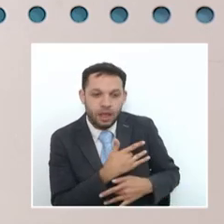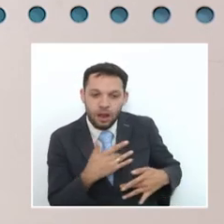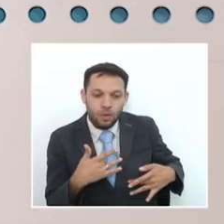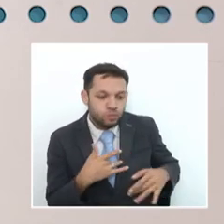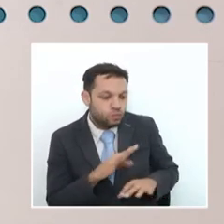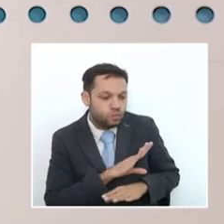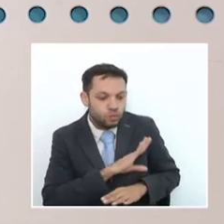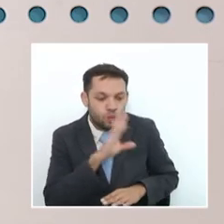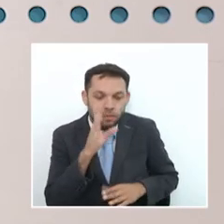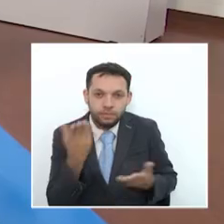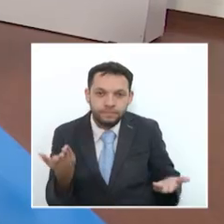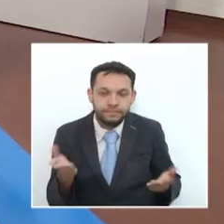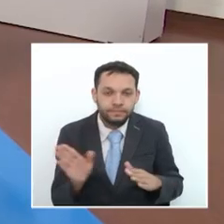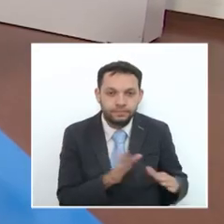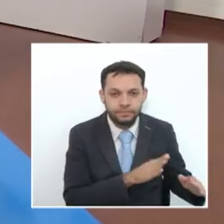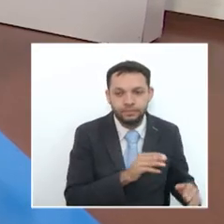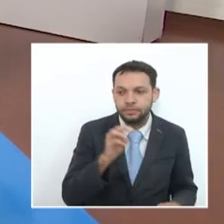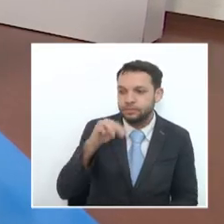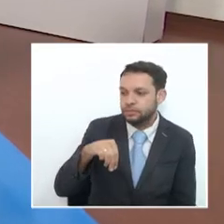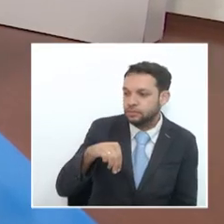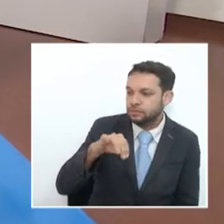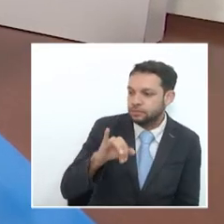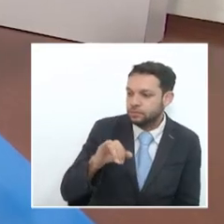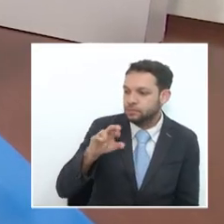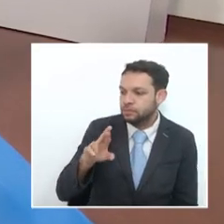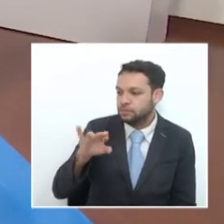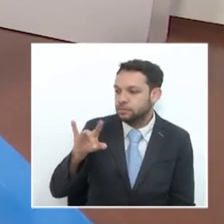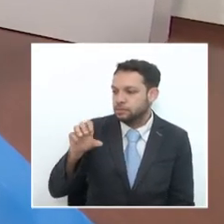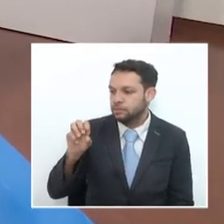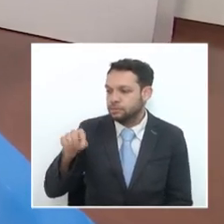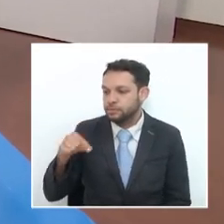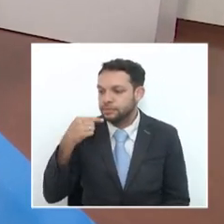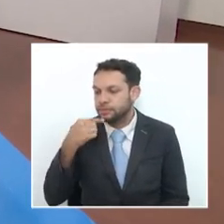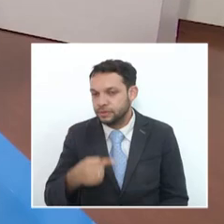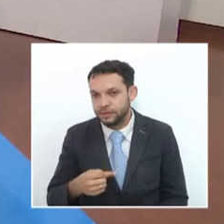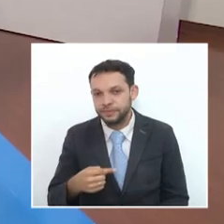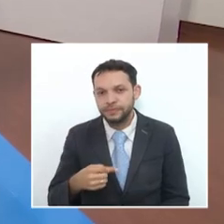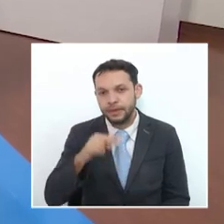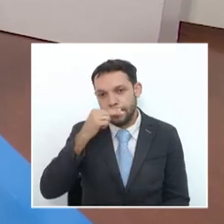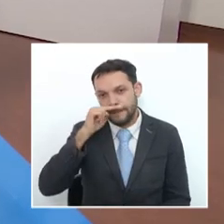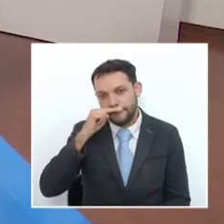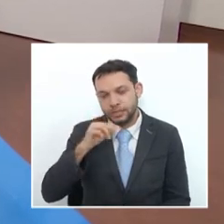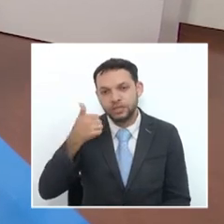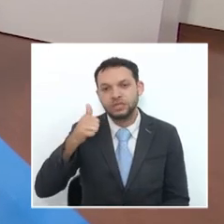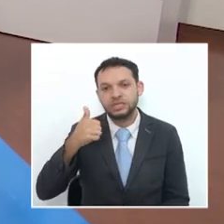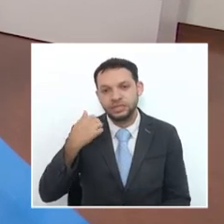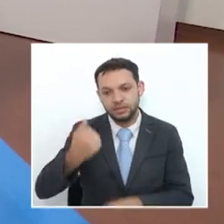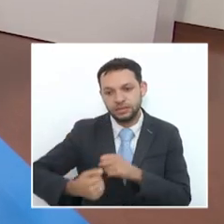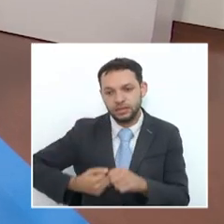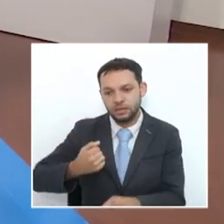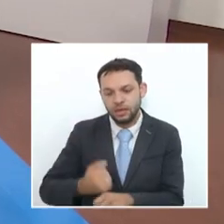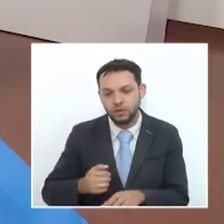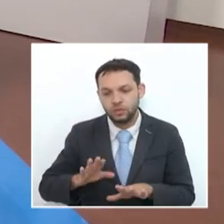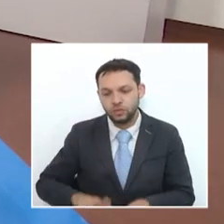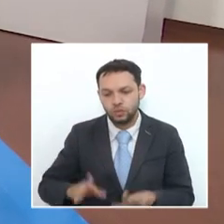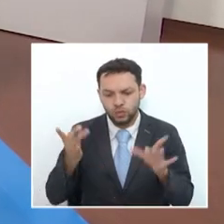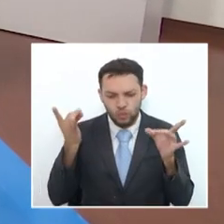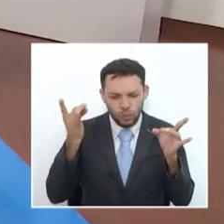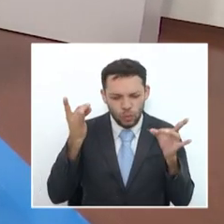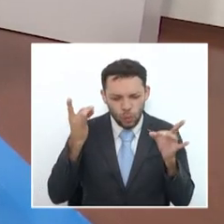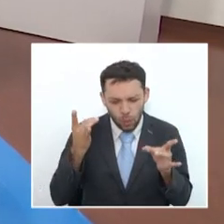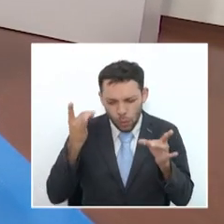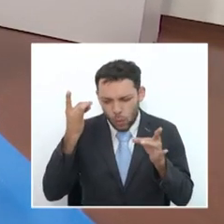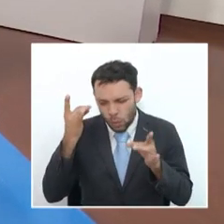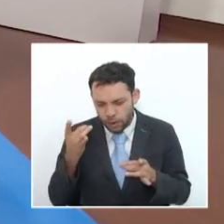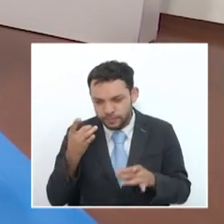Claro. Miriam López, buenas tardes, doctor. Tengo un niño de 10 años, le duele muy seguido la cabeza y se le viene la sangre